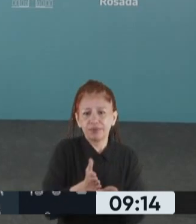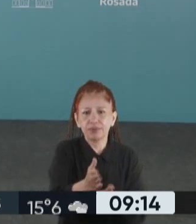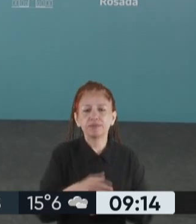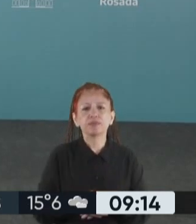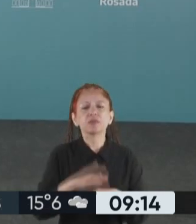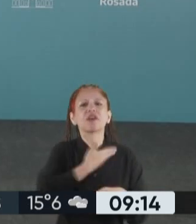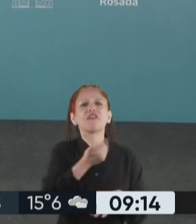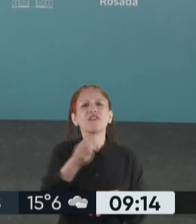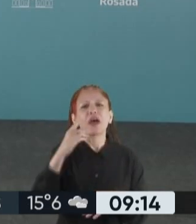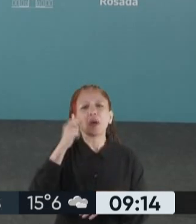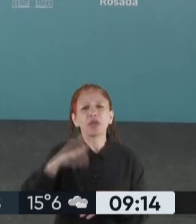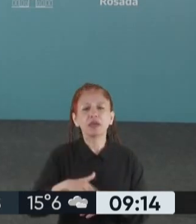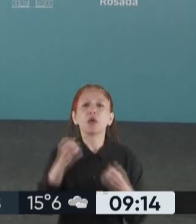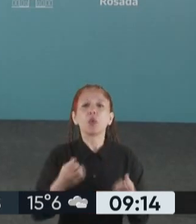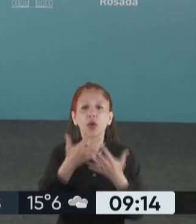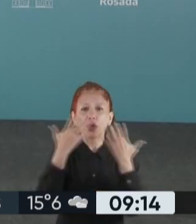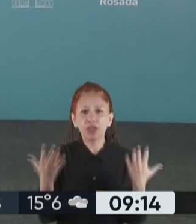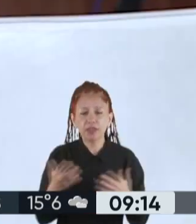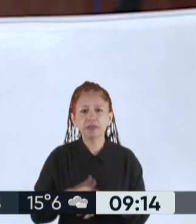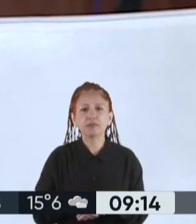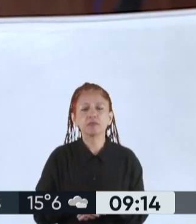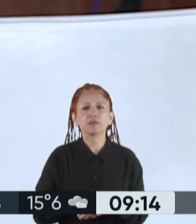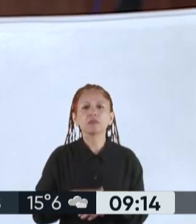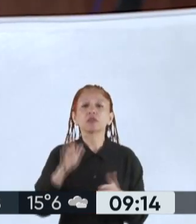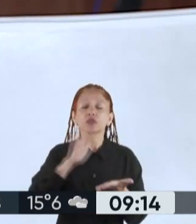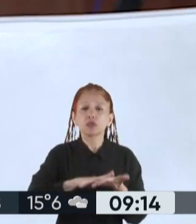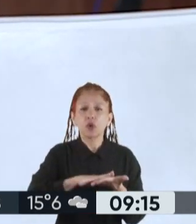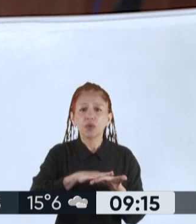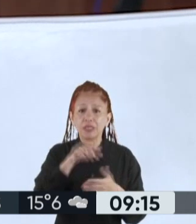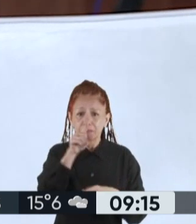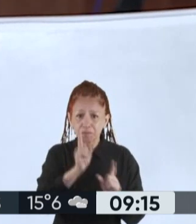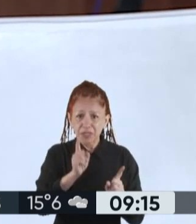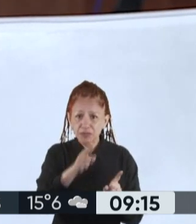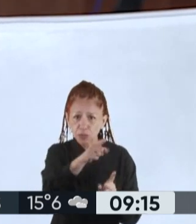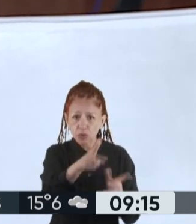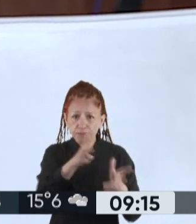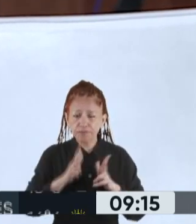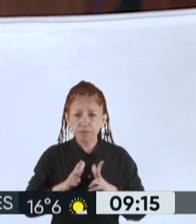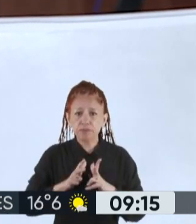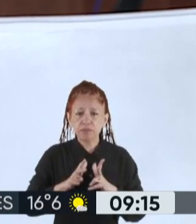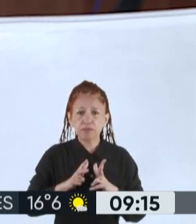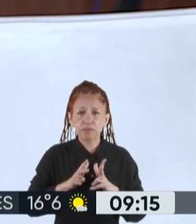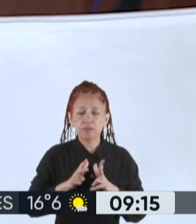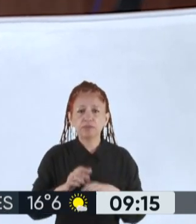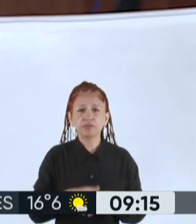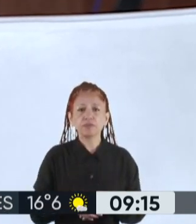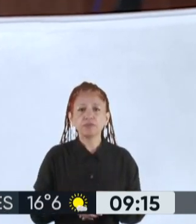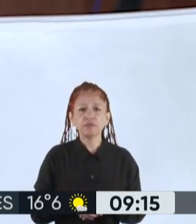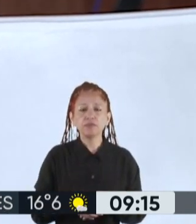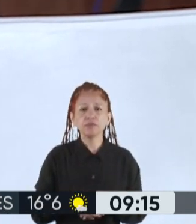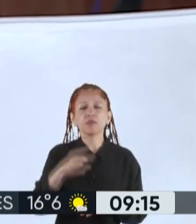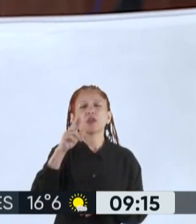¿Qué tal? Buenos días. ¿Cómo estás, Fabián? Buenos días, Gabriela. A propósito de esto que mencionabas, las declaraciones de